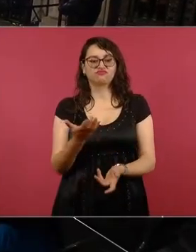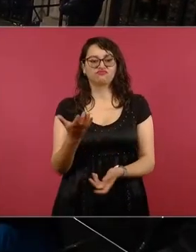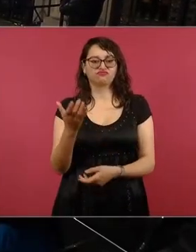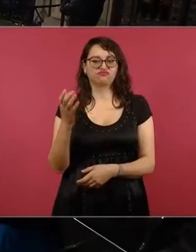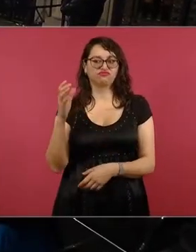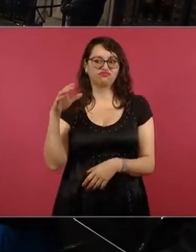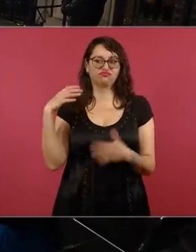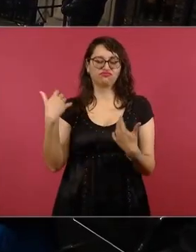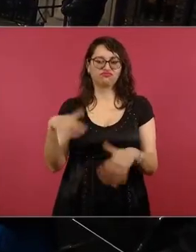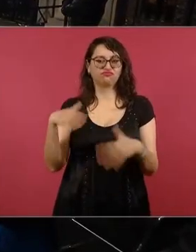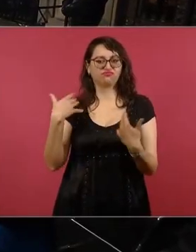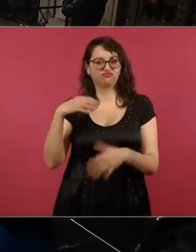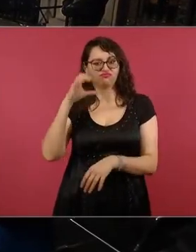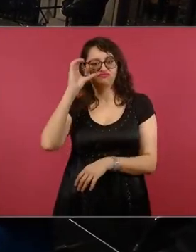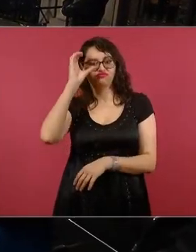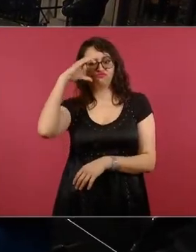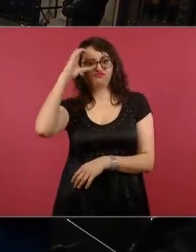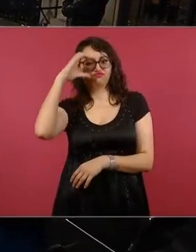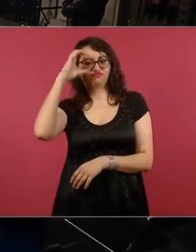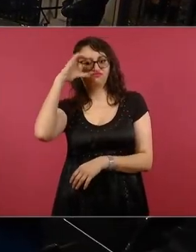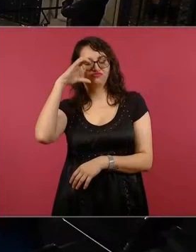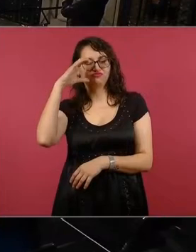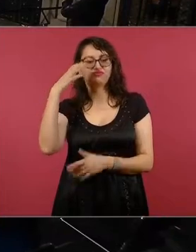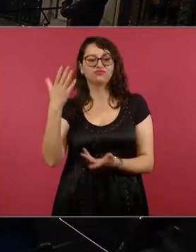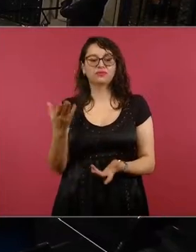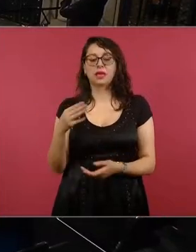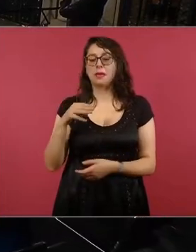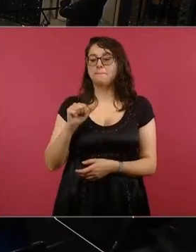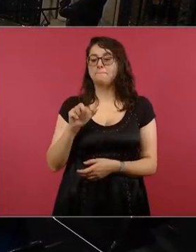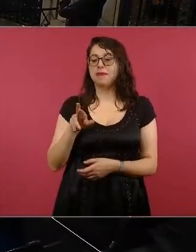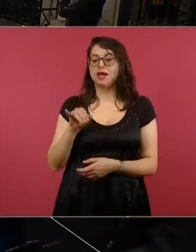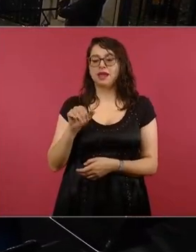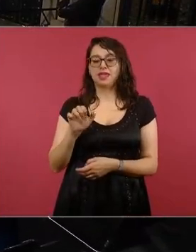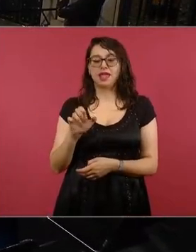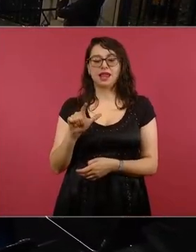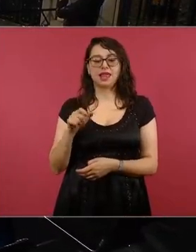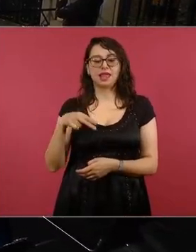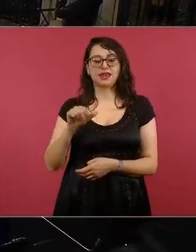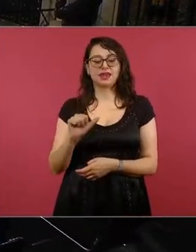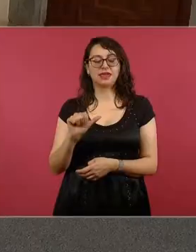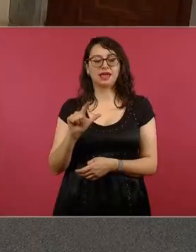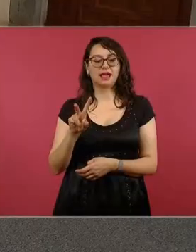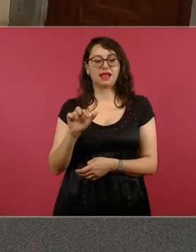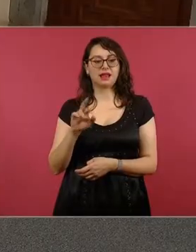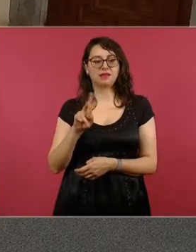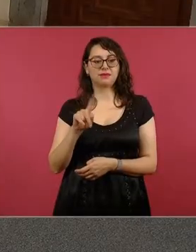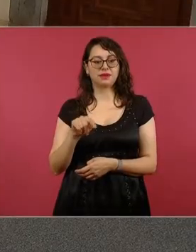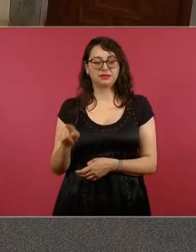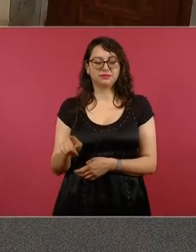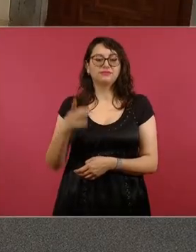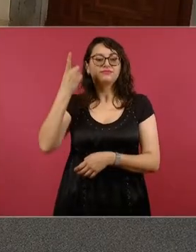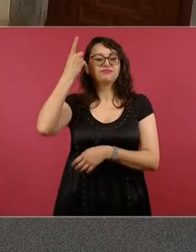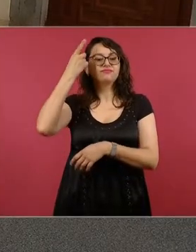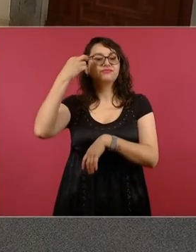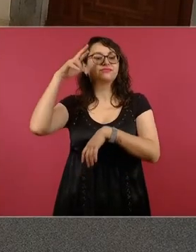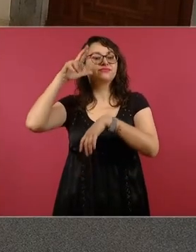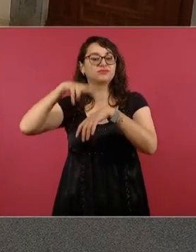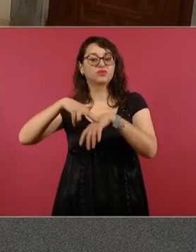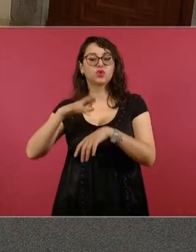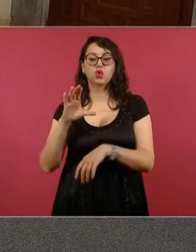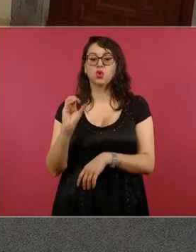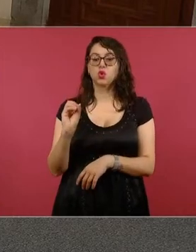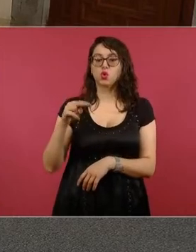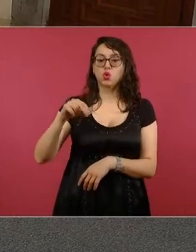científicos, de María Elena Álvarez Bulla, que es la directora del